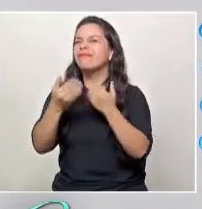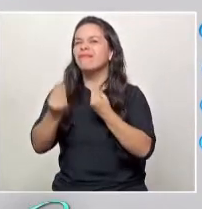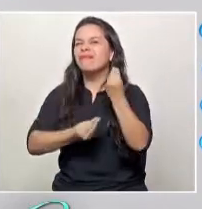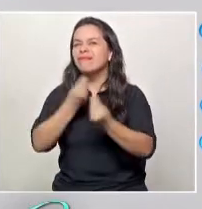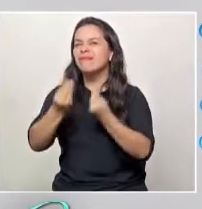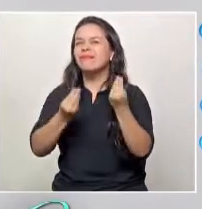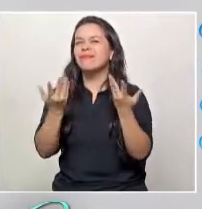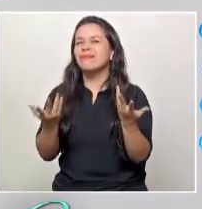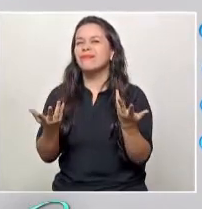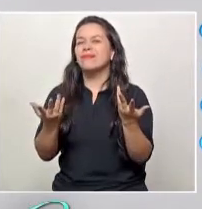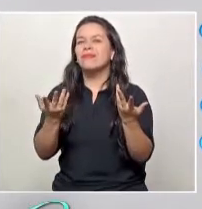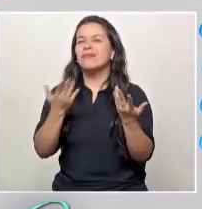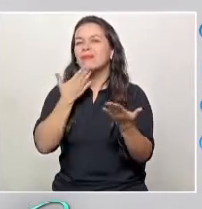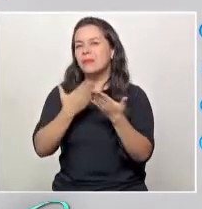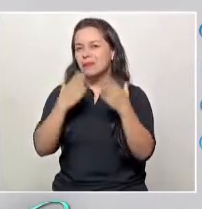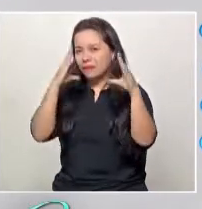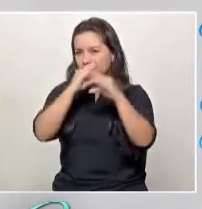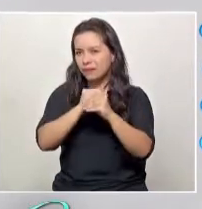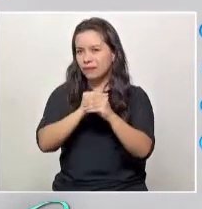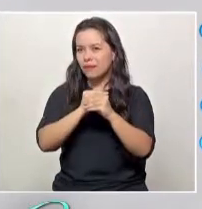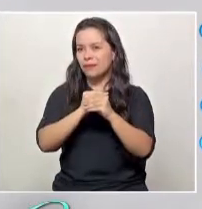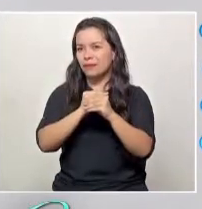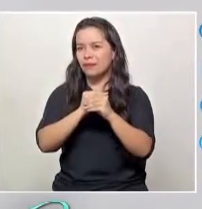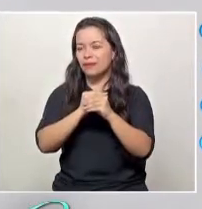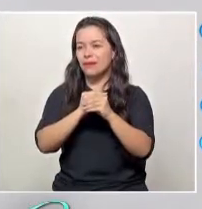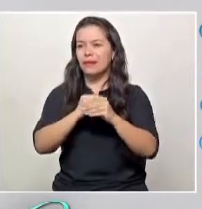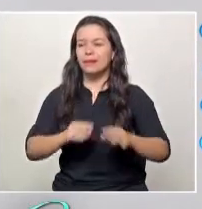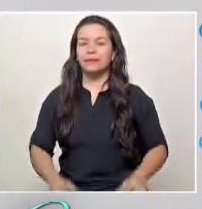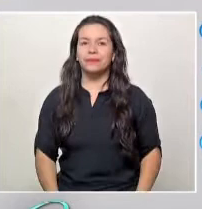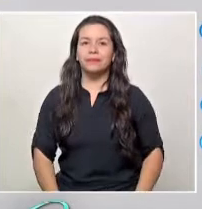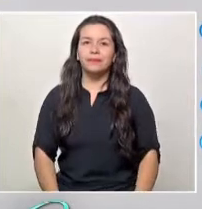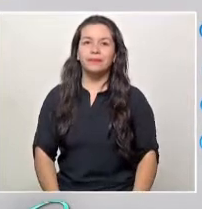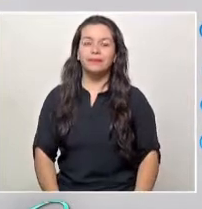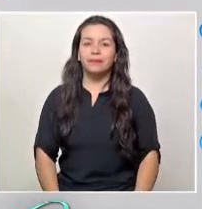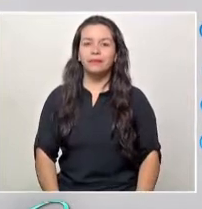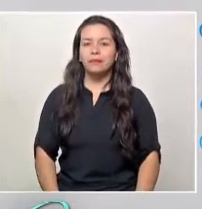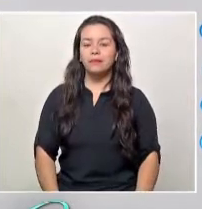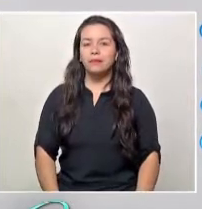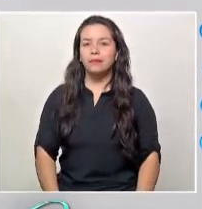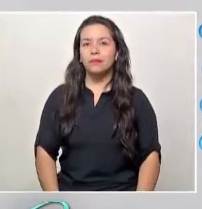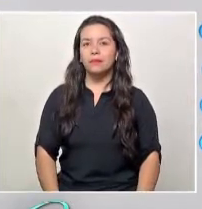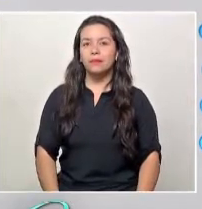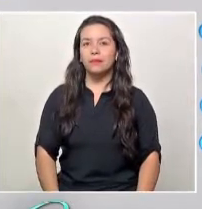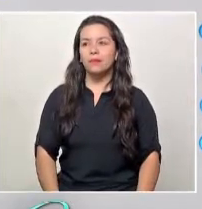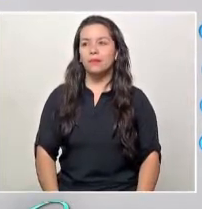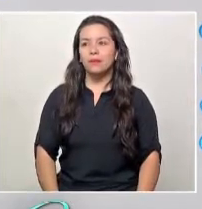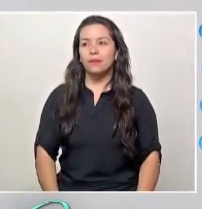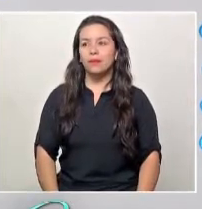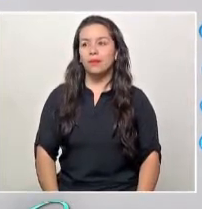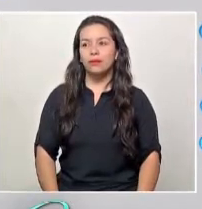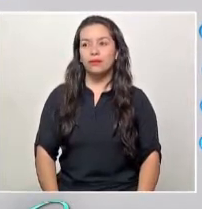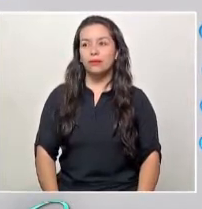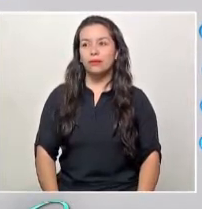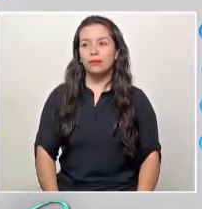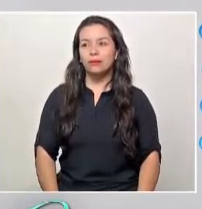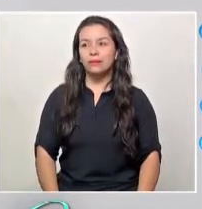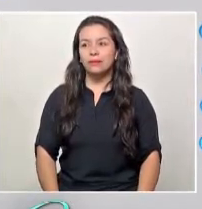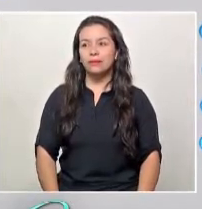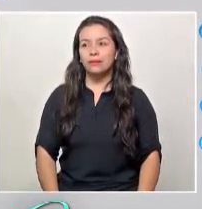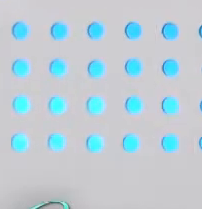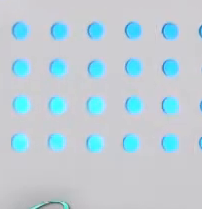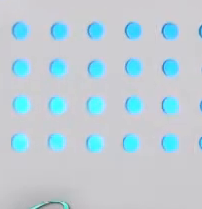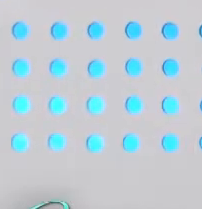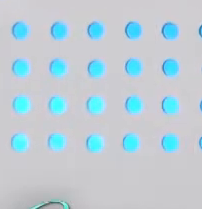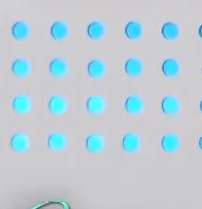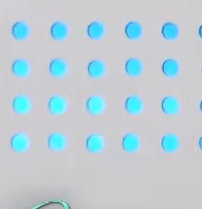El programa en directo, buenas noches, es decir, aquí estamos de noche en Telecafé, pero en Telepacífico estamos a mediodía, en otros